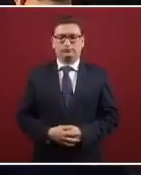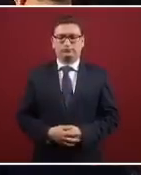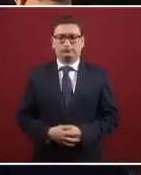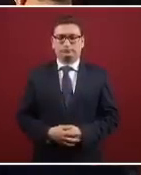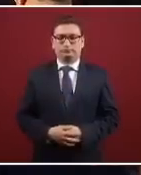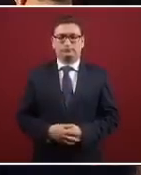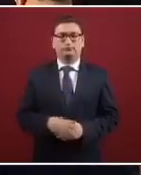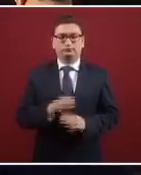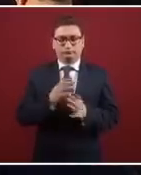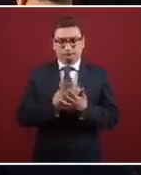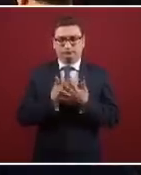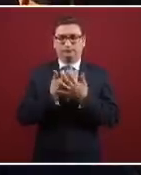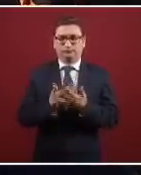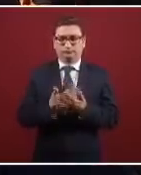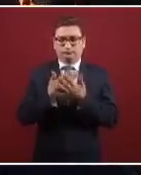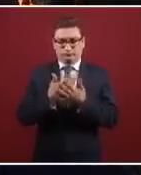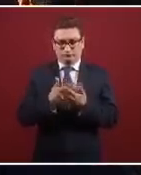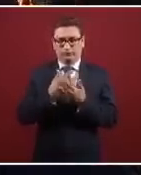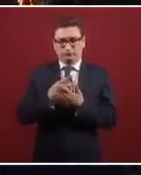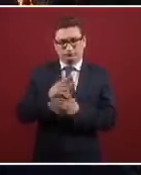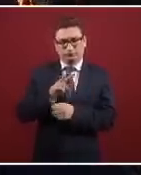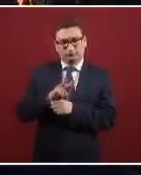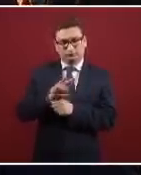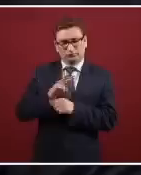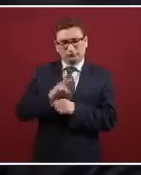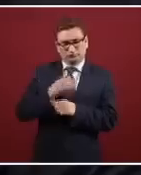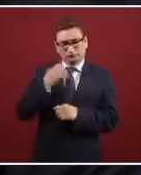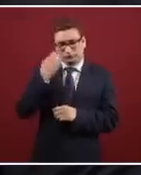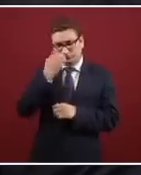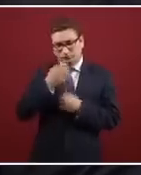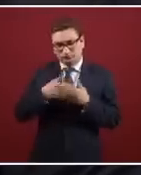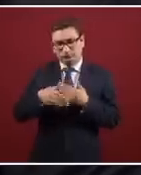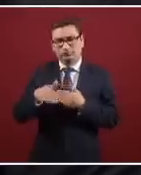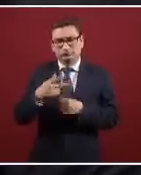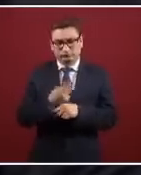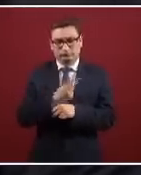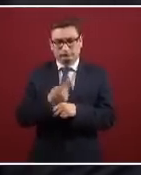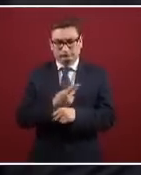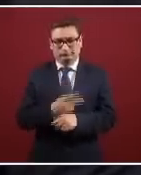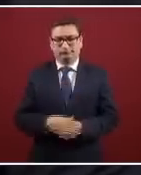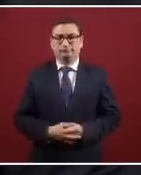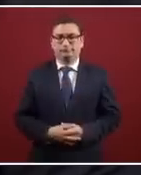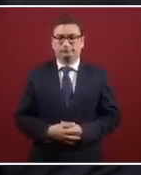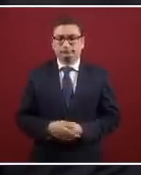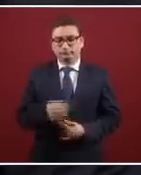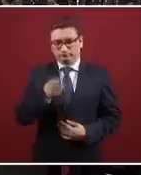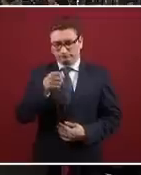Vamos a esperar, estamos pendientes sobre el asunto.